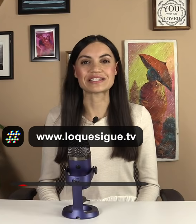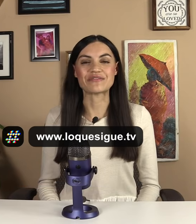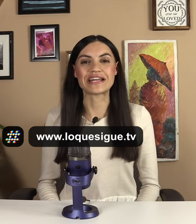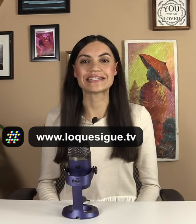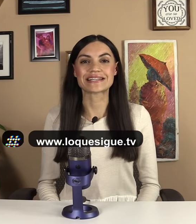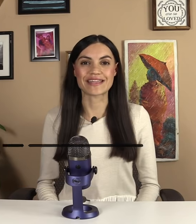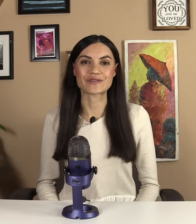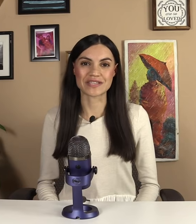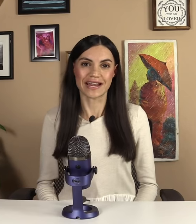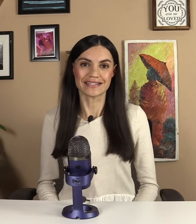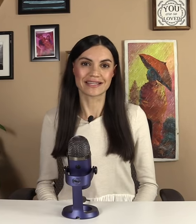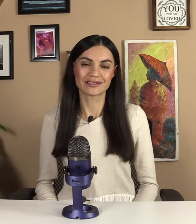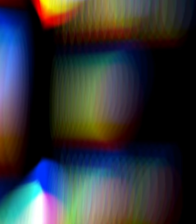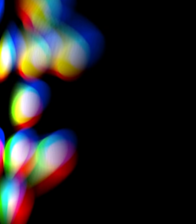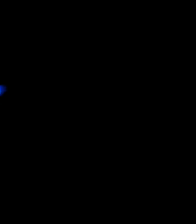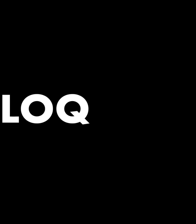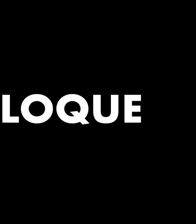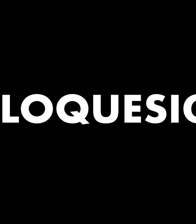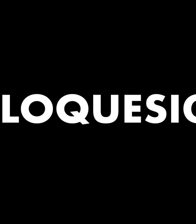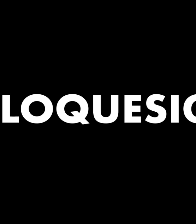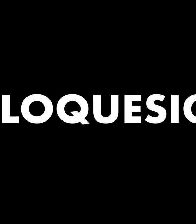en nuestras diferentes redes sociales